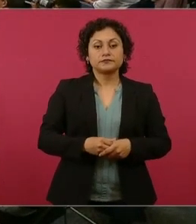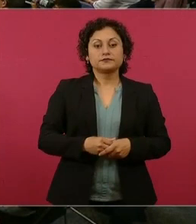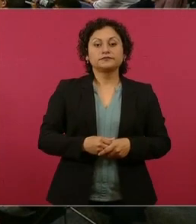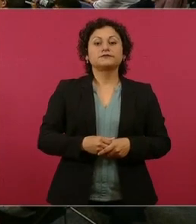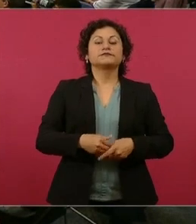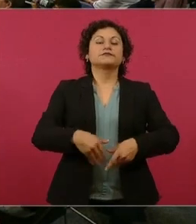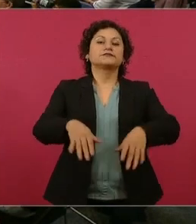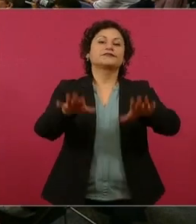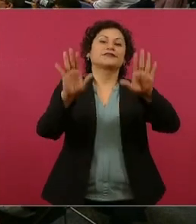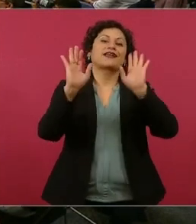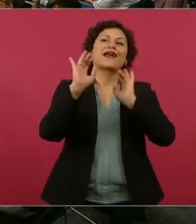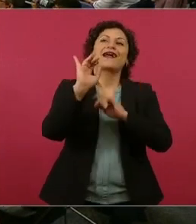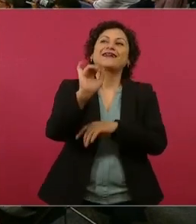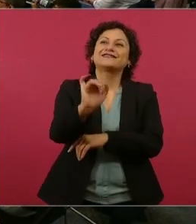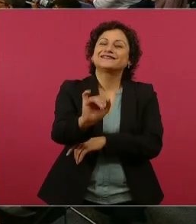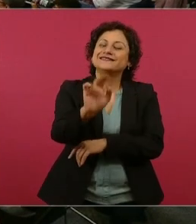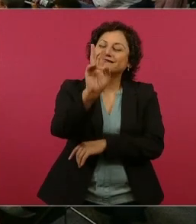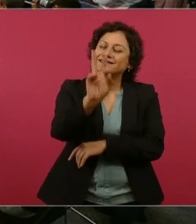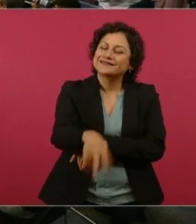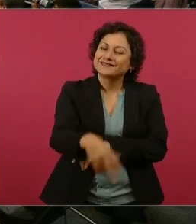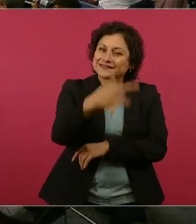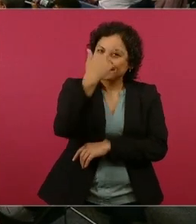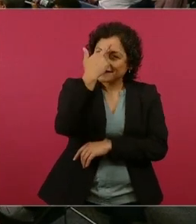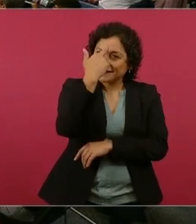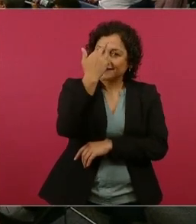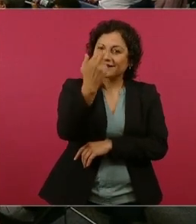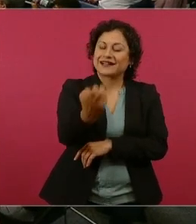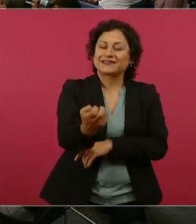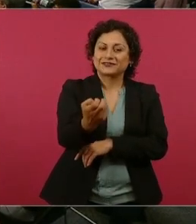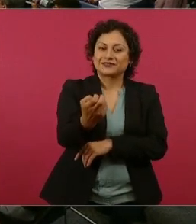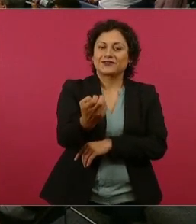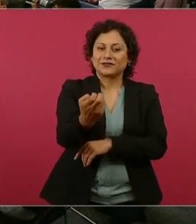Ah, claro, el de